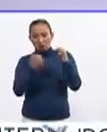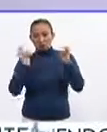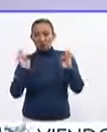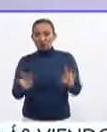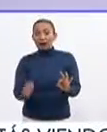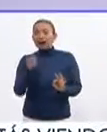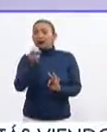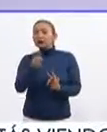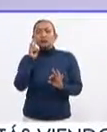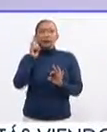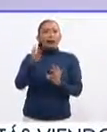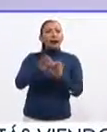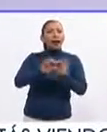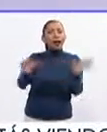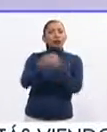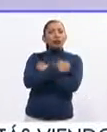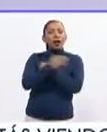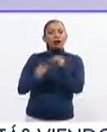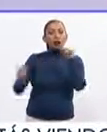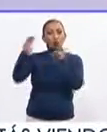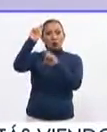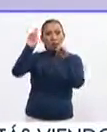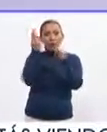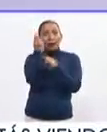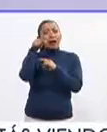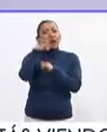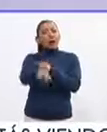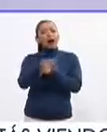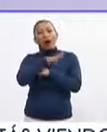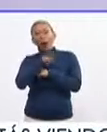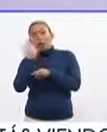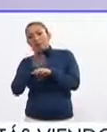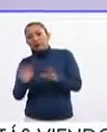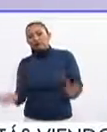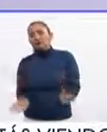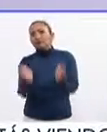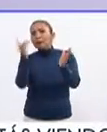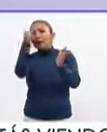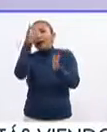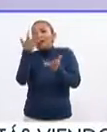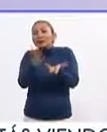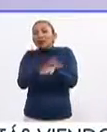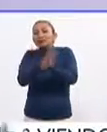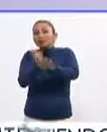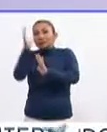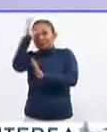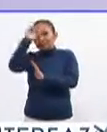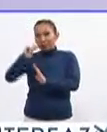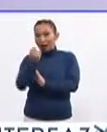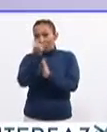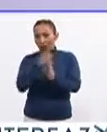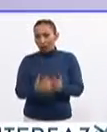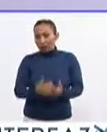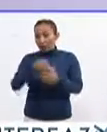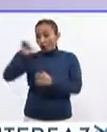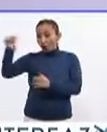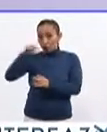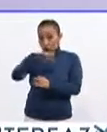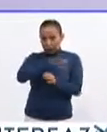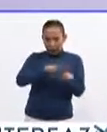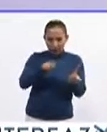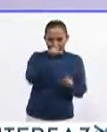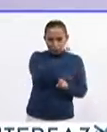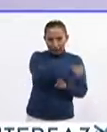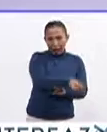ejemplo claro de esto se puede observar en la educación superior, la cual presenta un gran impulso para generar ciencia y tecnología. Del otro lado del